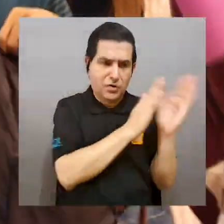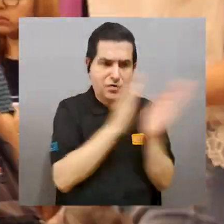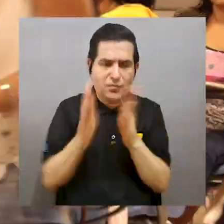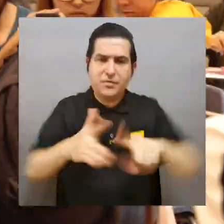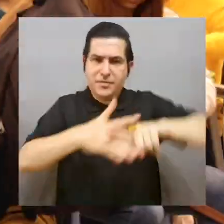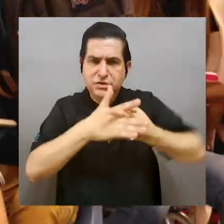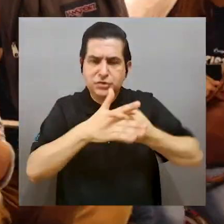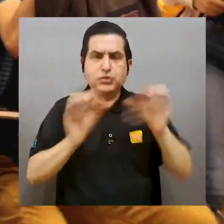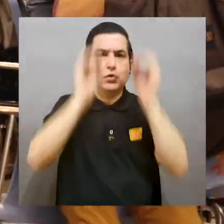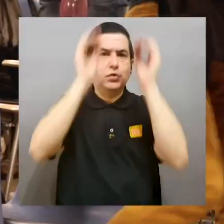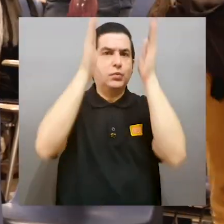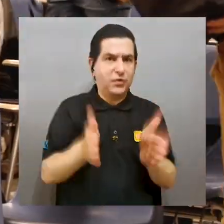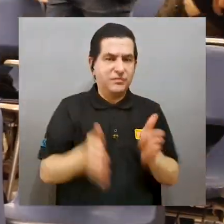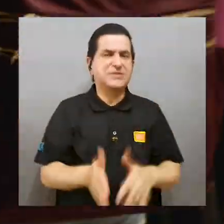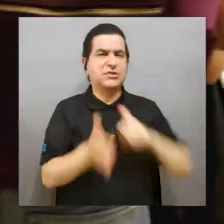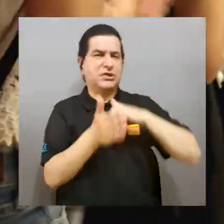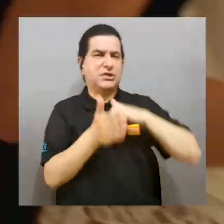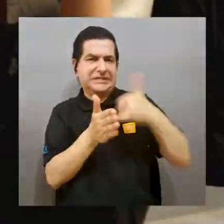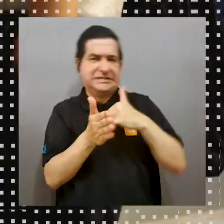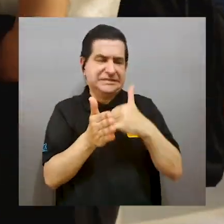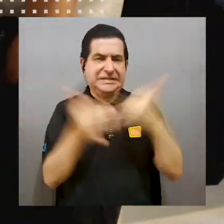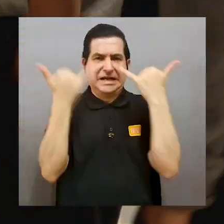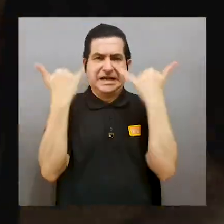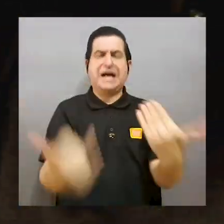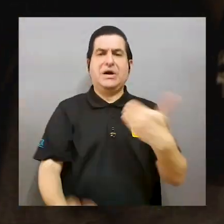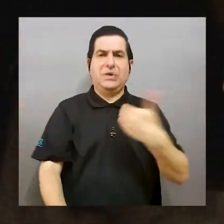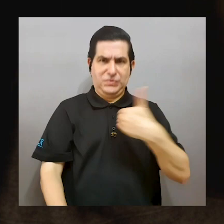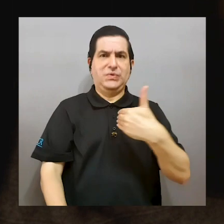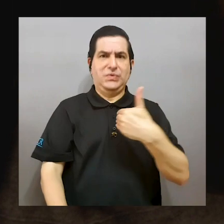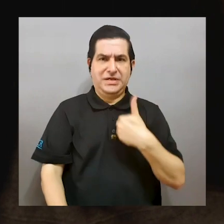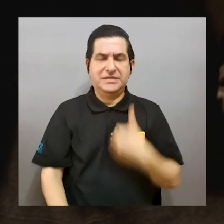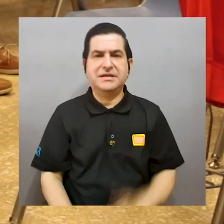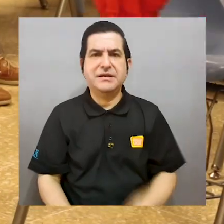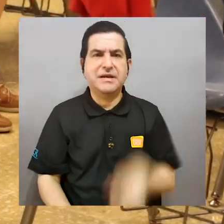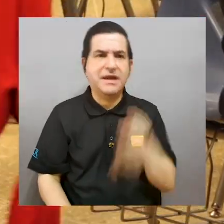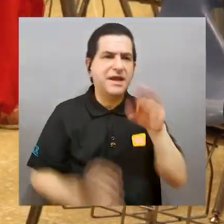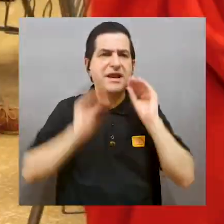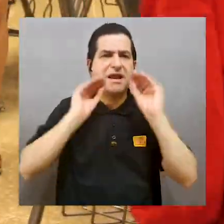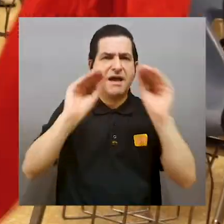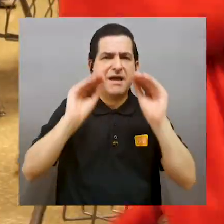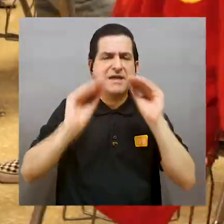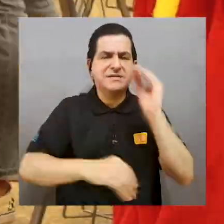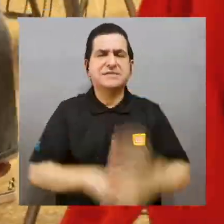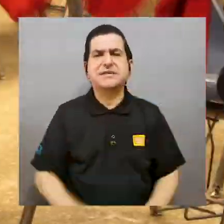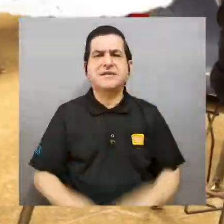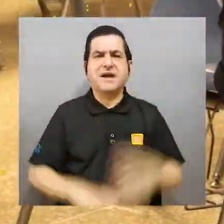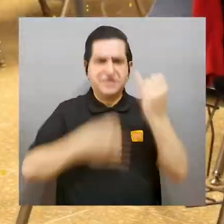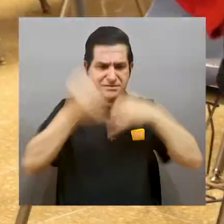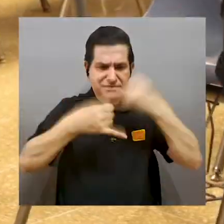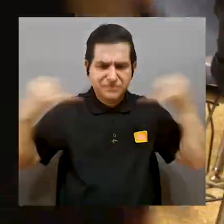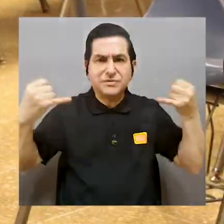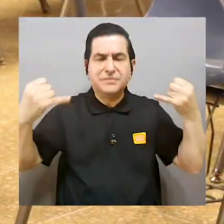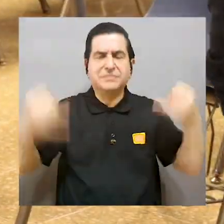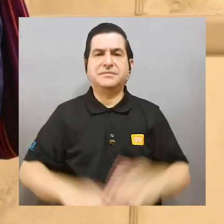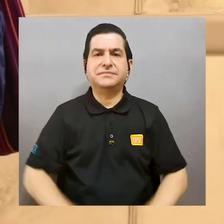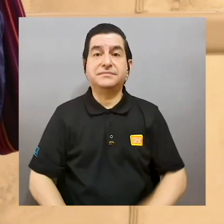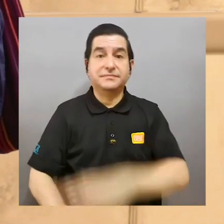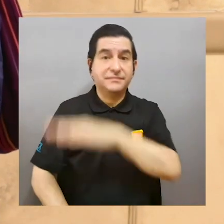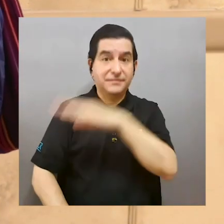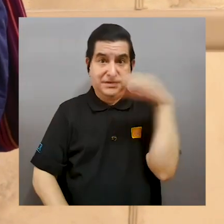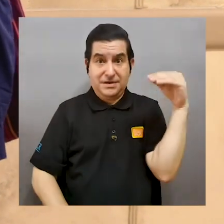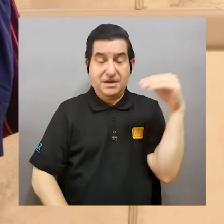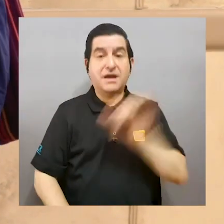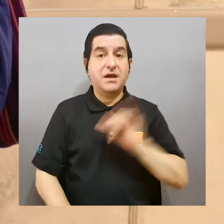la formación inicial de los docentes, las debilidades que actualmente están presentando en materia de la enseñanza de la lengua,